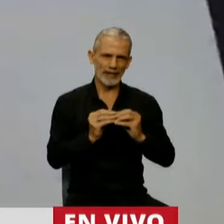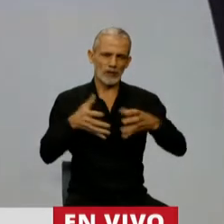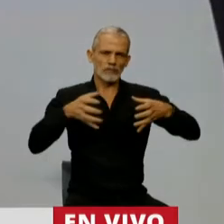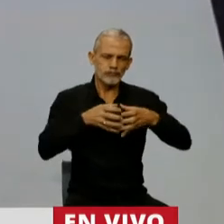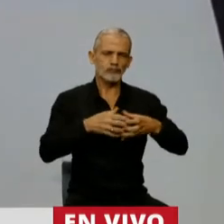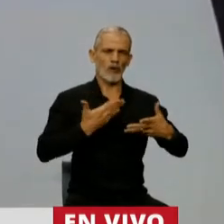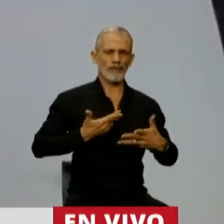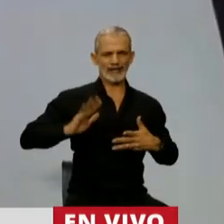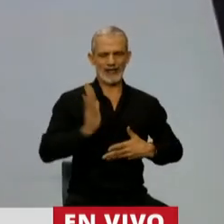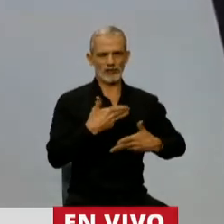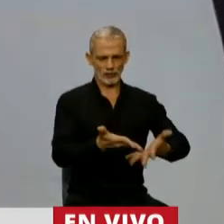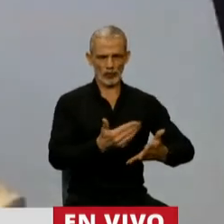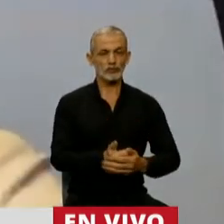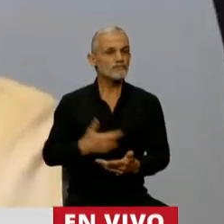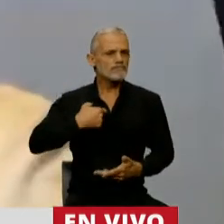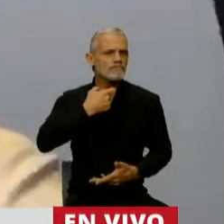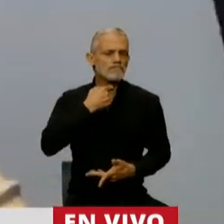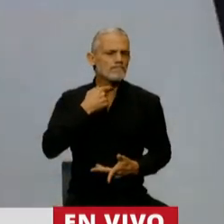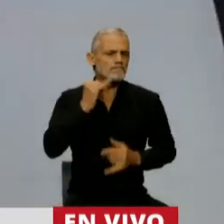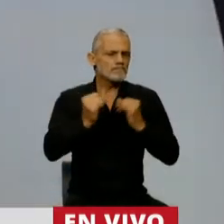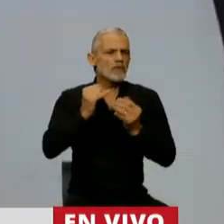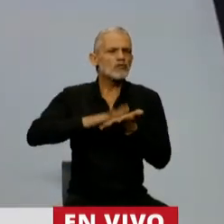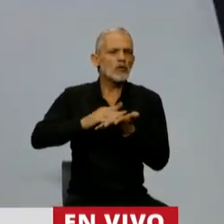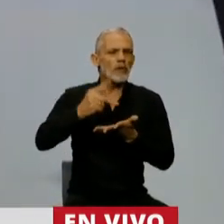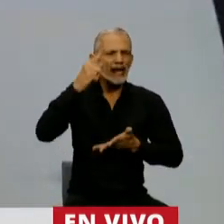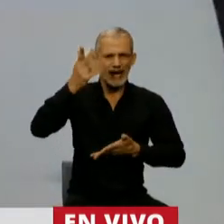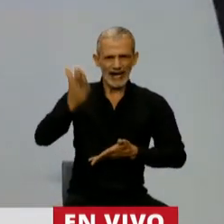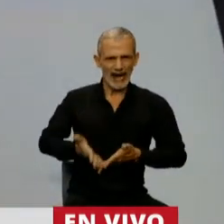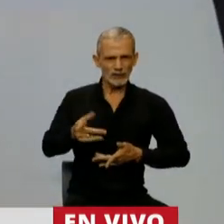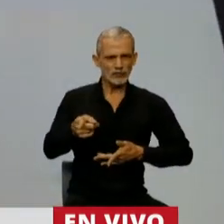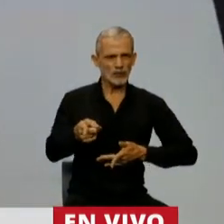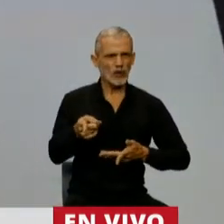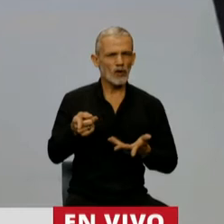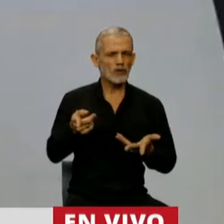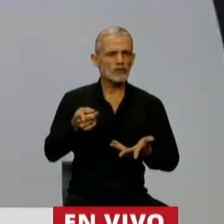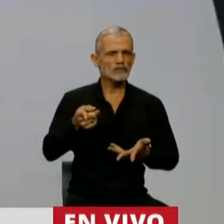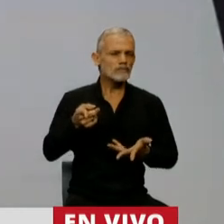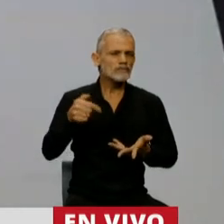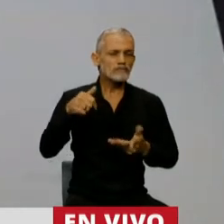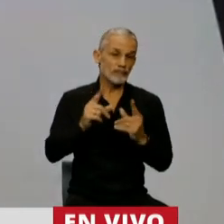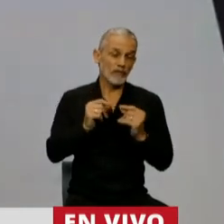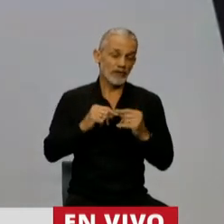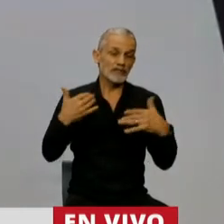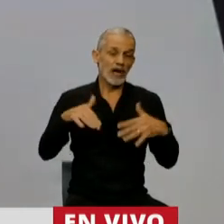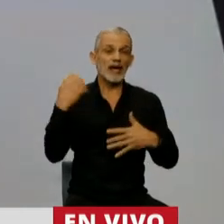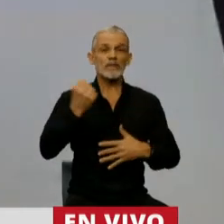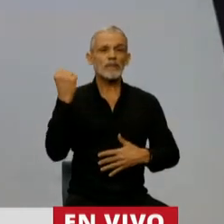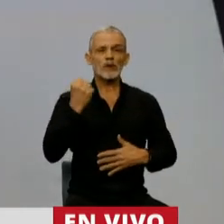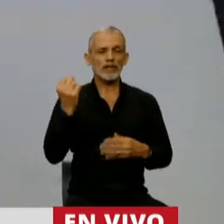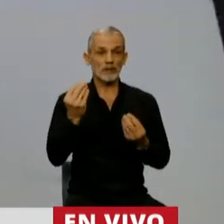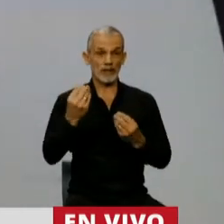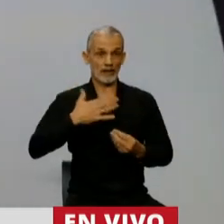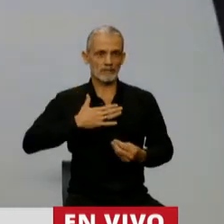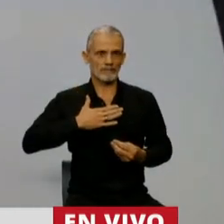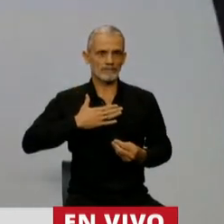Todos. Yo lo que quiero decir de Néstor en esta fecha tan importante para